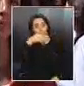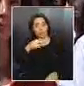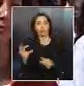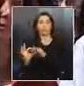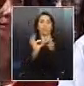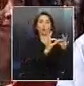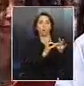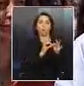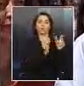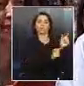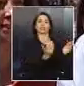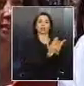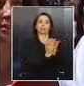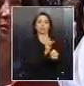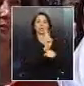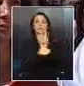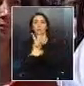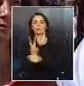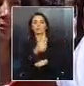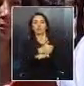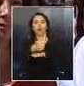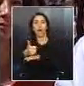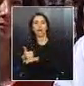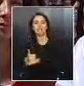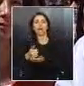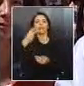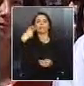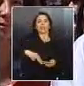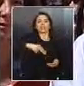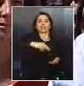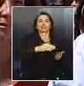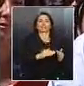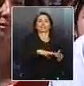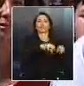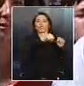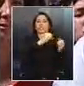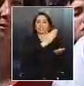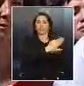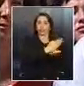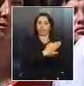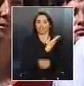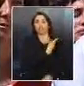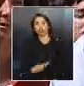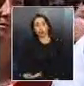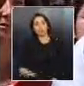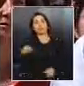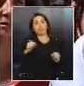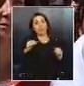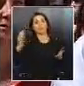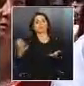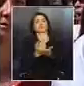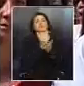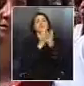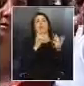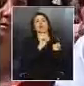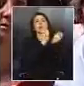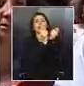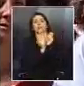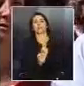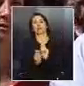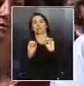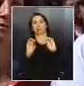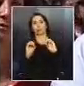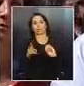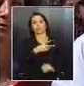estudiantes profesores alcaldes sostenedores y el gobierno vamos a sacar adelante la gran reforma educacional